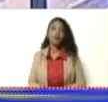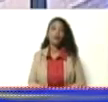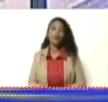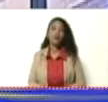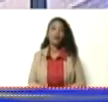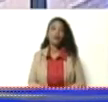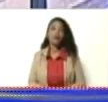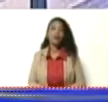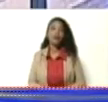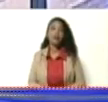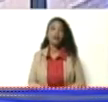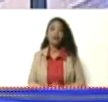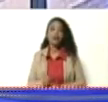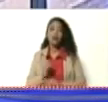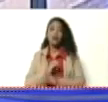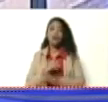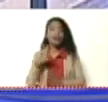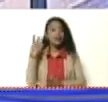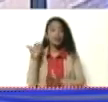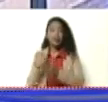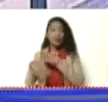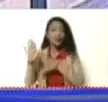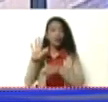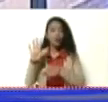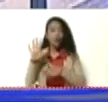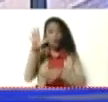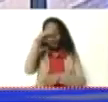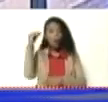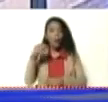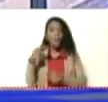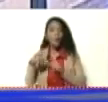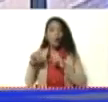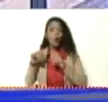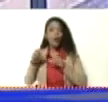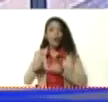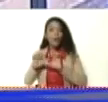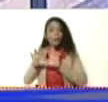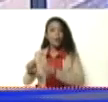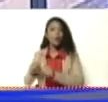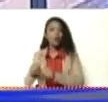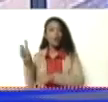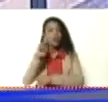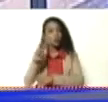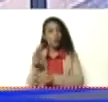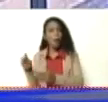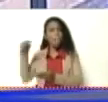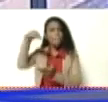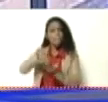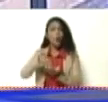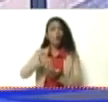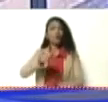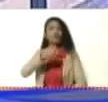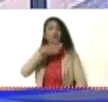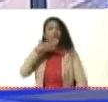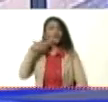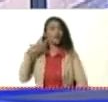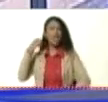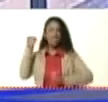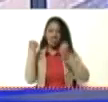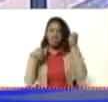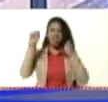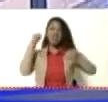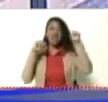Se fue Trump, el imperio queda, pero también queda Venezuela, de pie, digna,